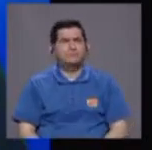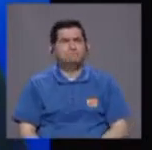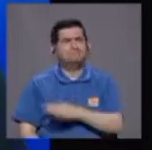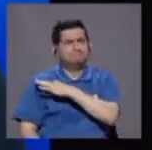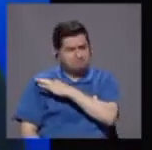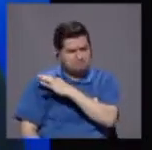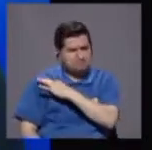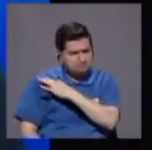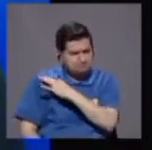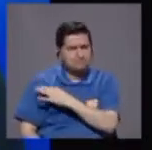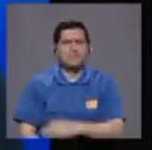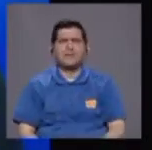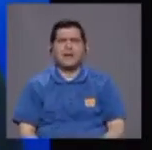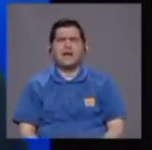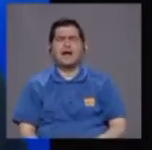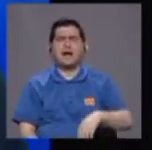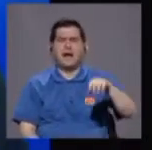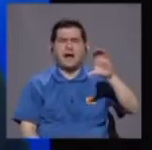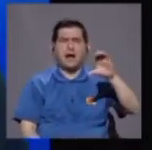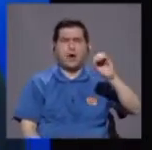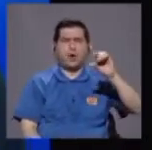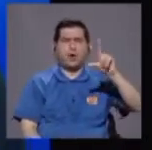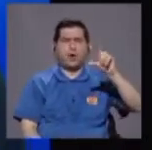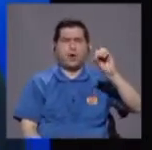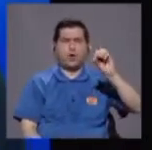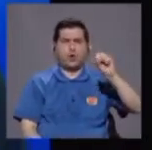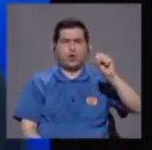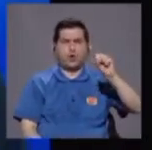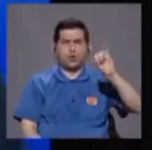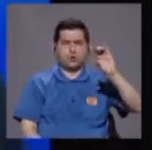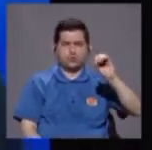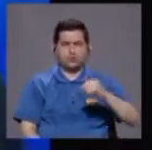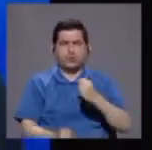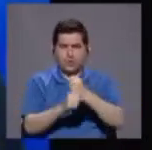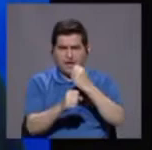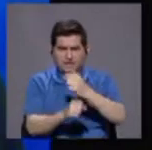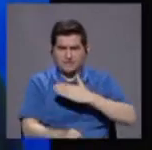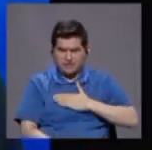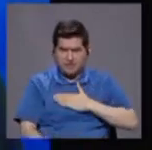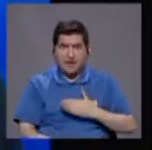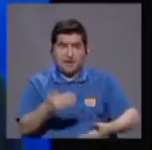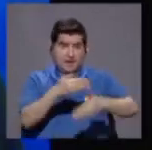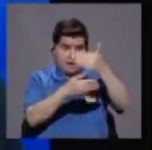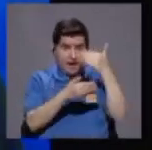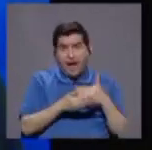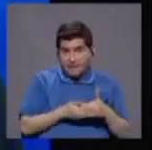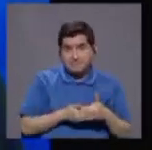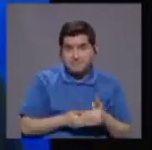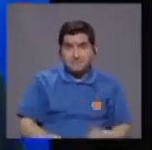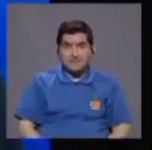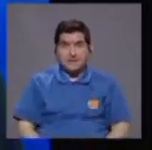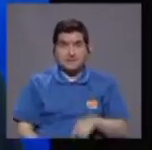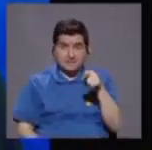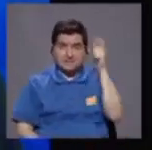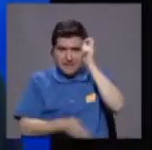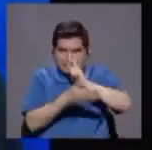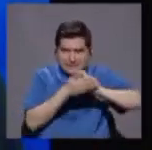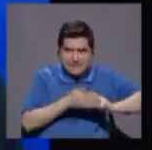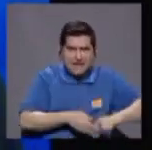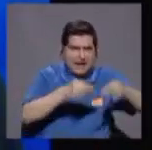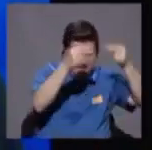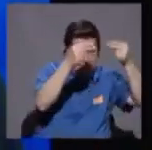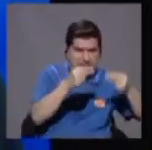invité a Luis Donaldo Colosio a que trabajara conmigo antes de llegar a la Secretaría de Producción, por supuesto. Tuve una invitación